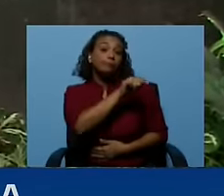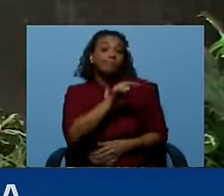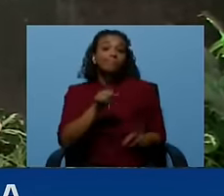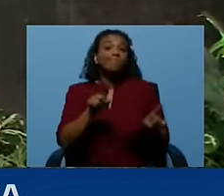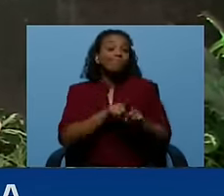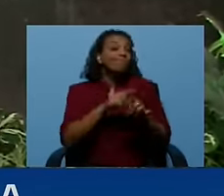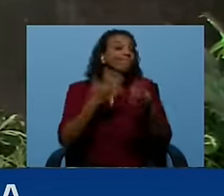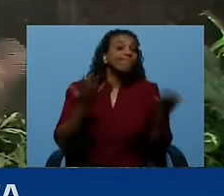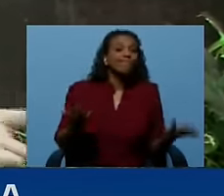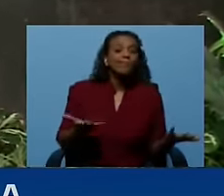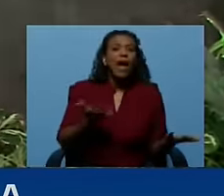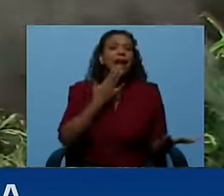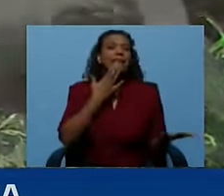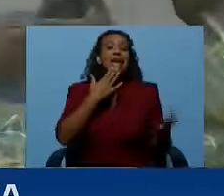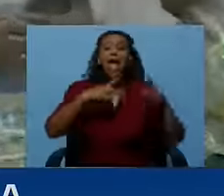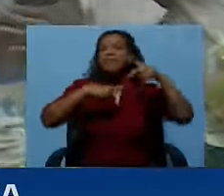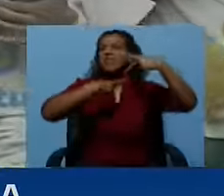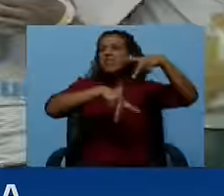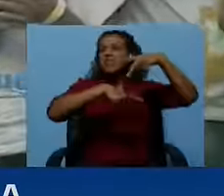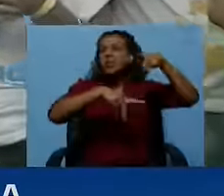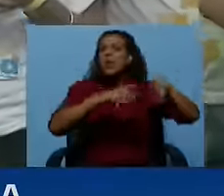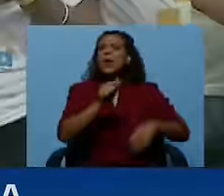¿A quién sirve TikTok?